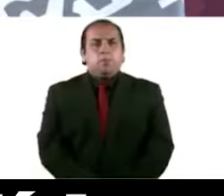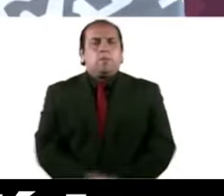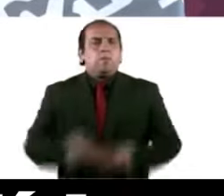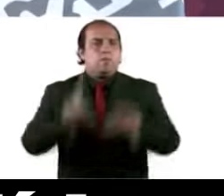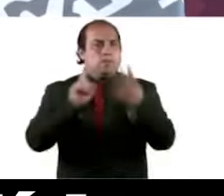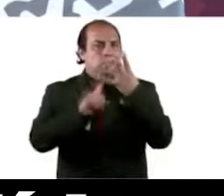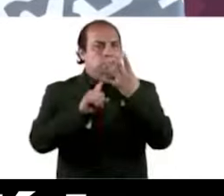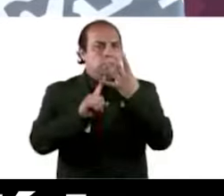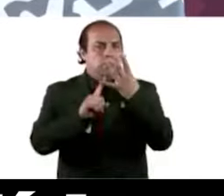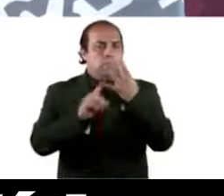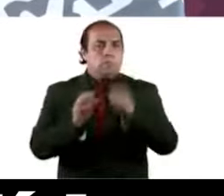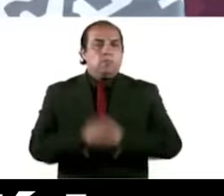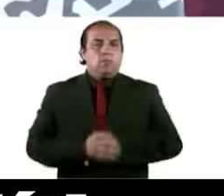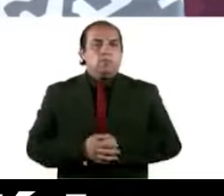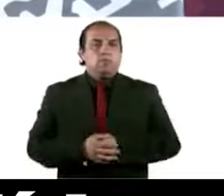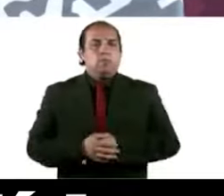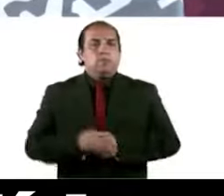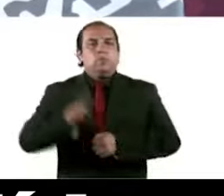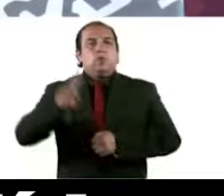Cuarto acto, bots.